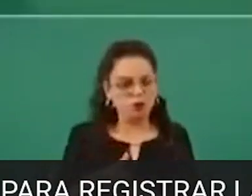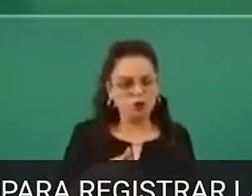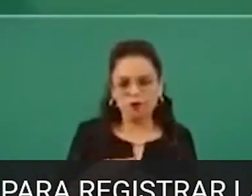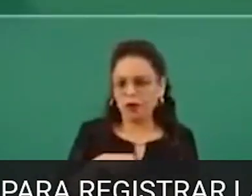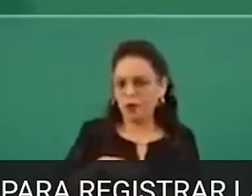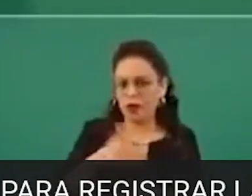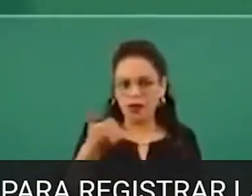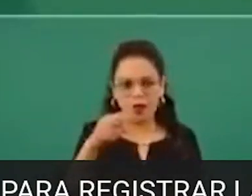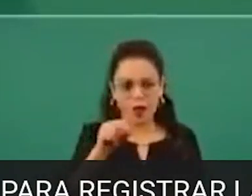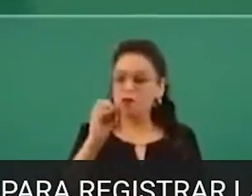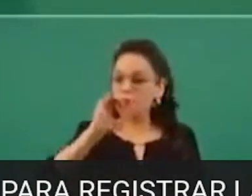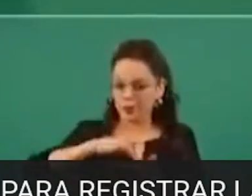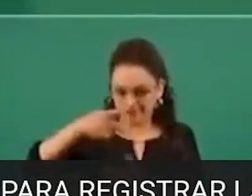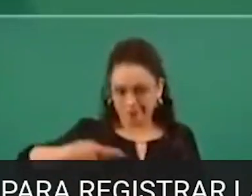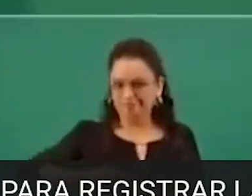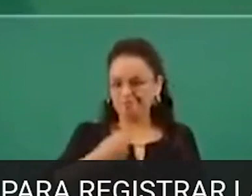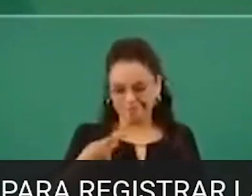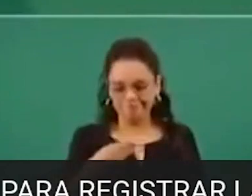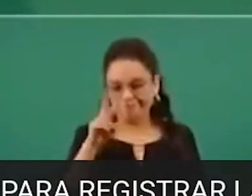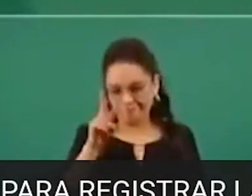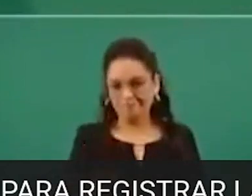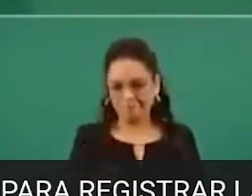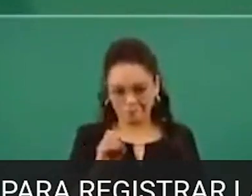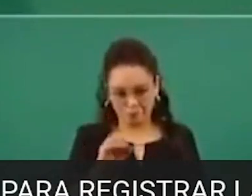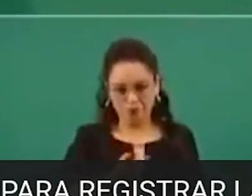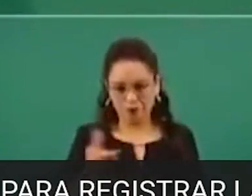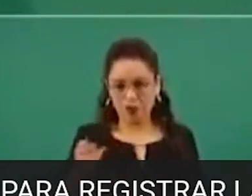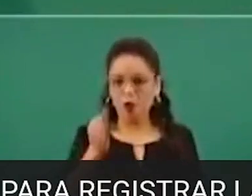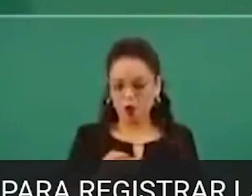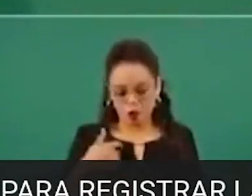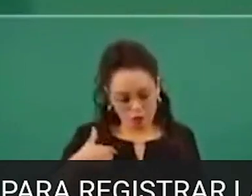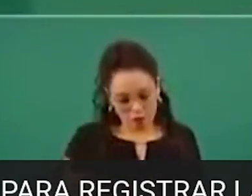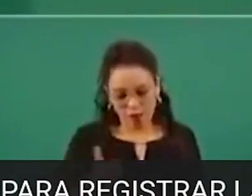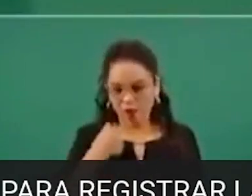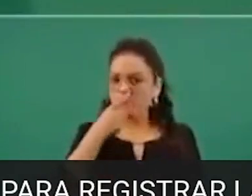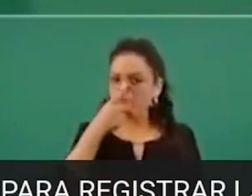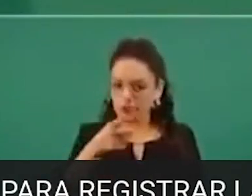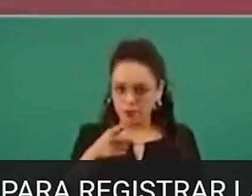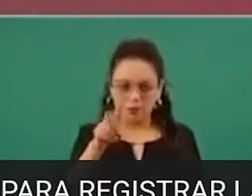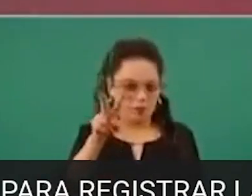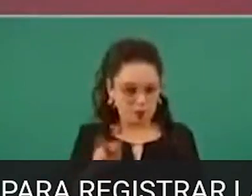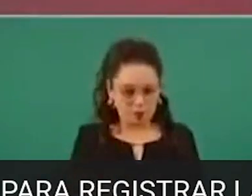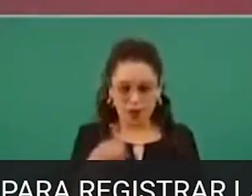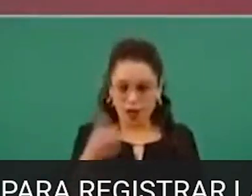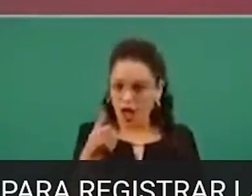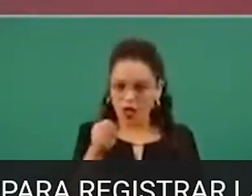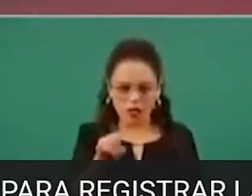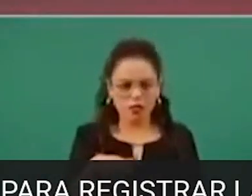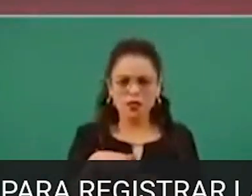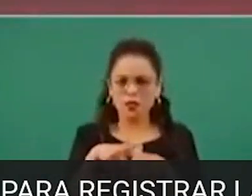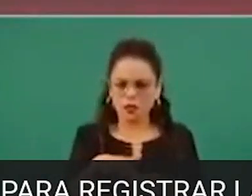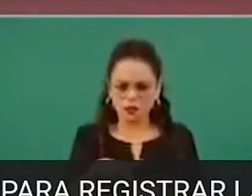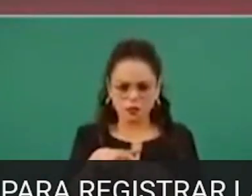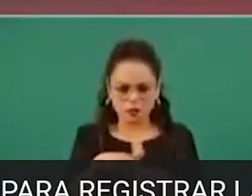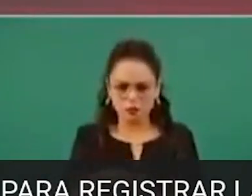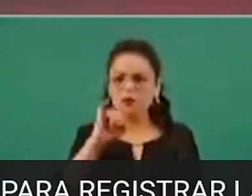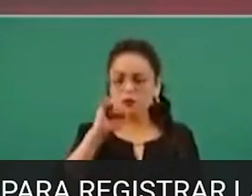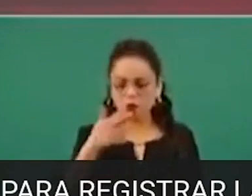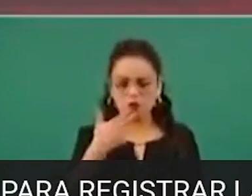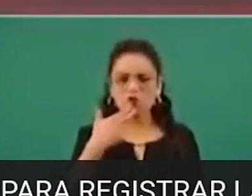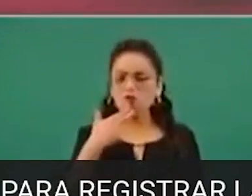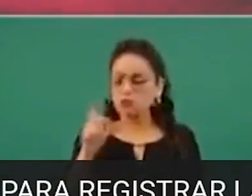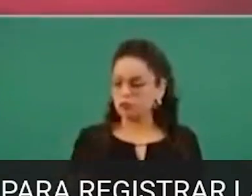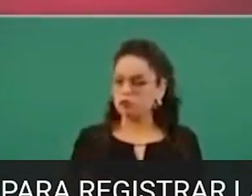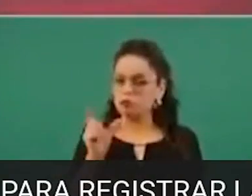eso, gracias por preguntarlo, aprovecho para decirlo, así ocurrirá. Sí seguirá utilizándose la CURP,